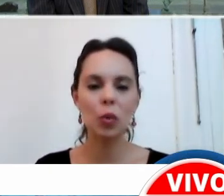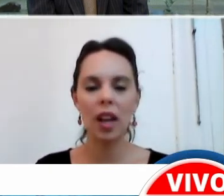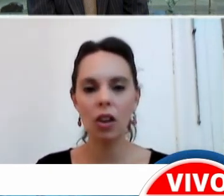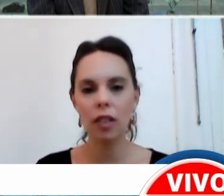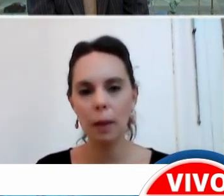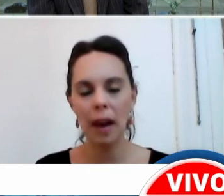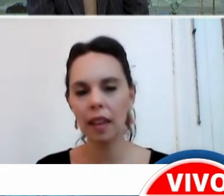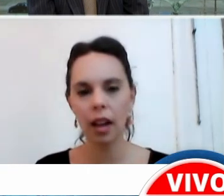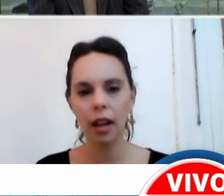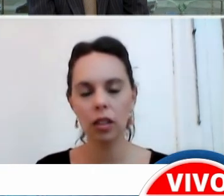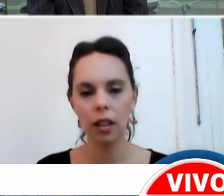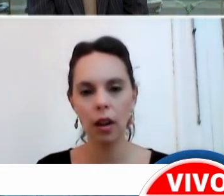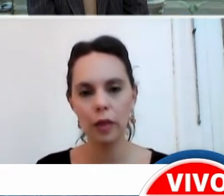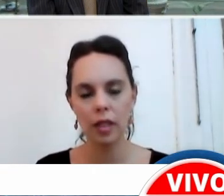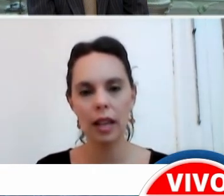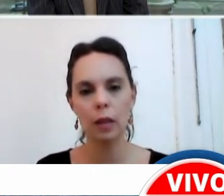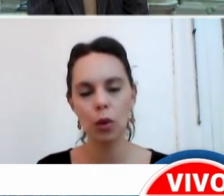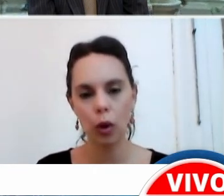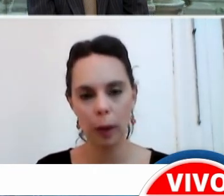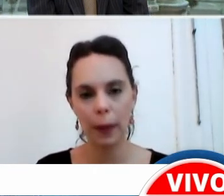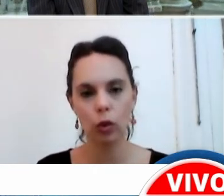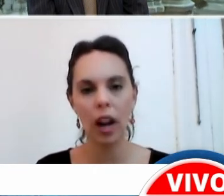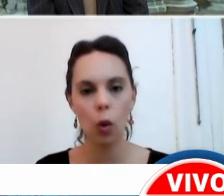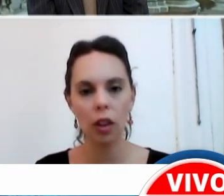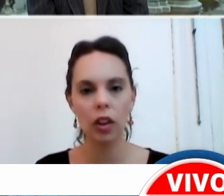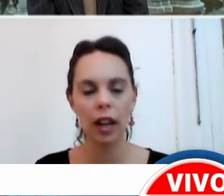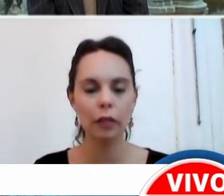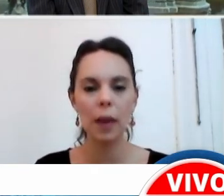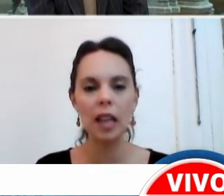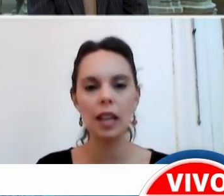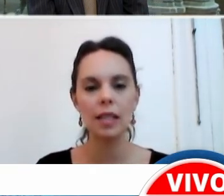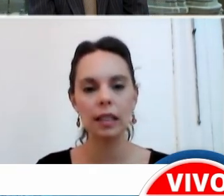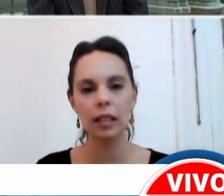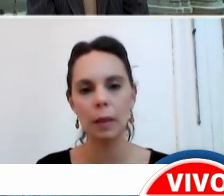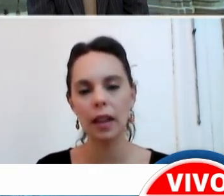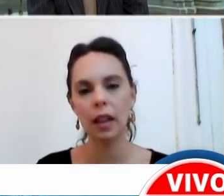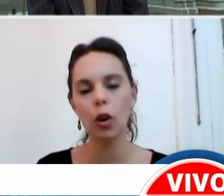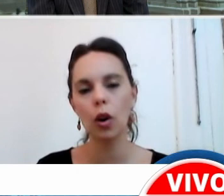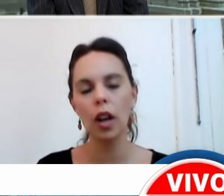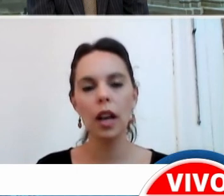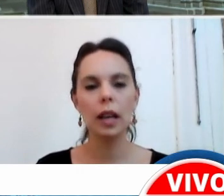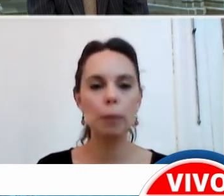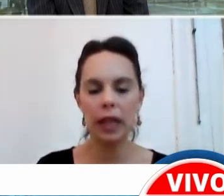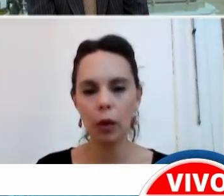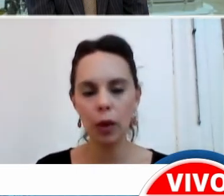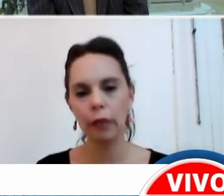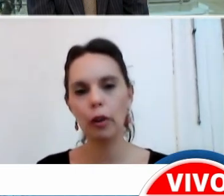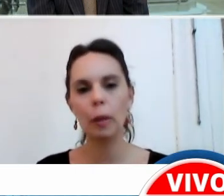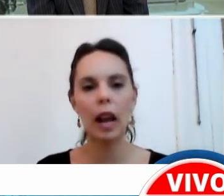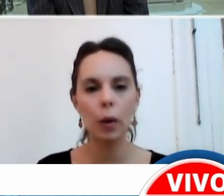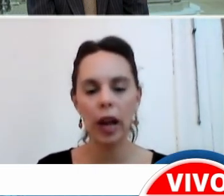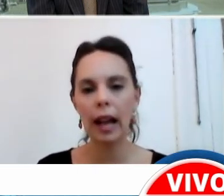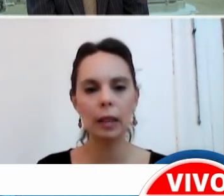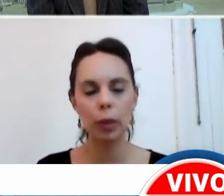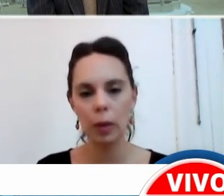Y aquí una de las cosas que más destacaron desde el oficialismo respecto al acuerdo con el FMI es este tema de que no implica una